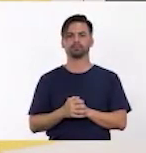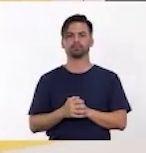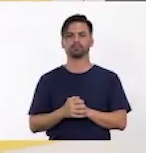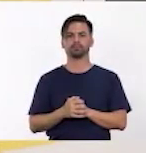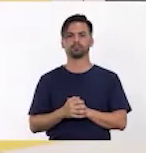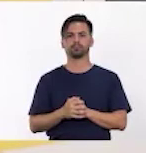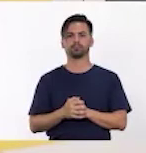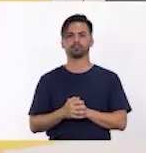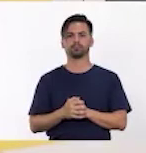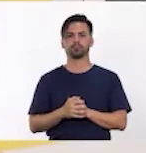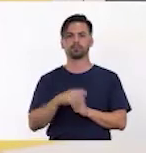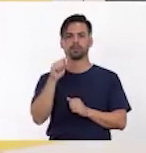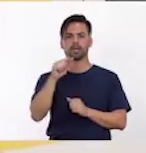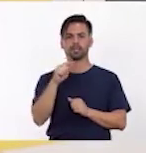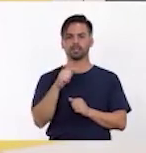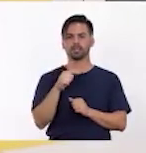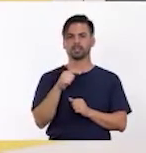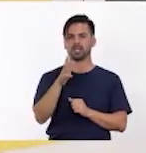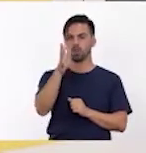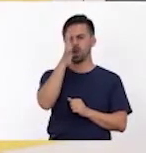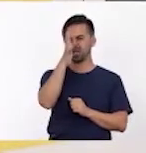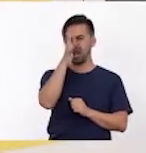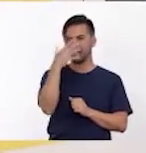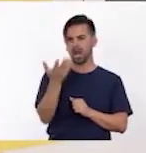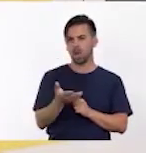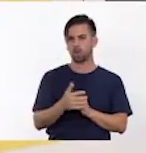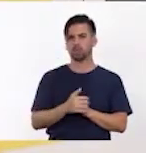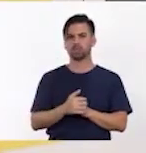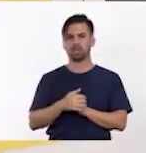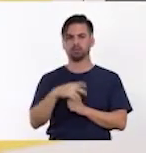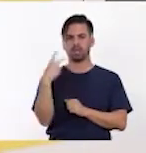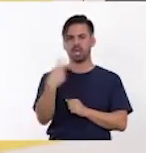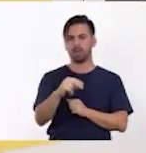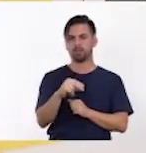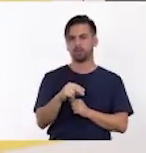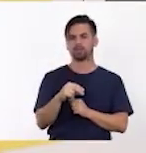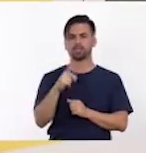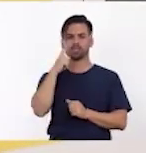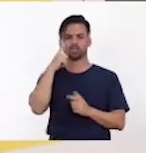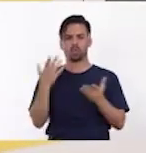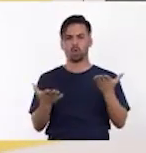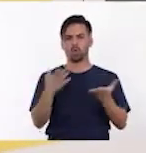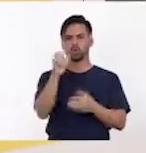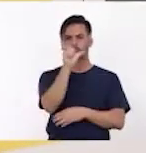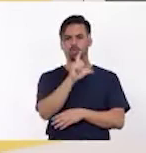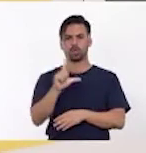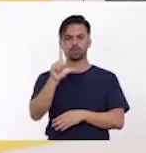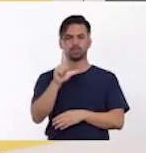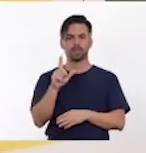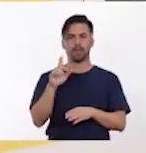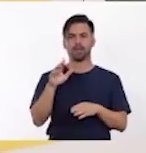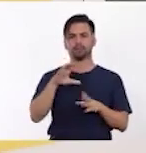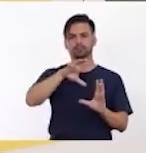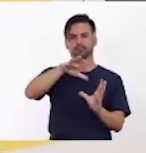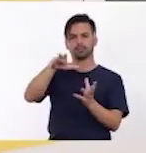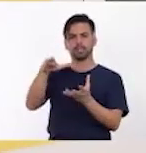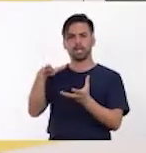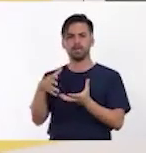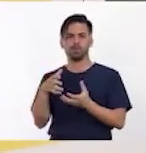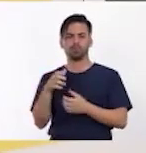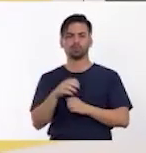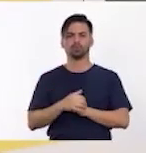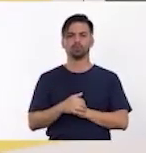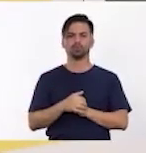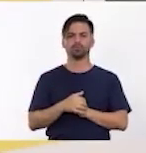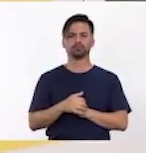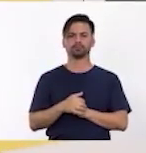de la influencia y la explotación y el intercambio desigual provocado por el mundo subdesarrollado, que a